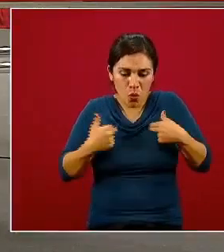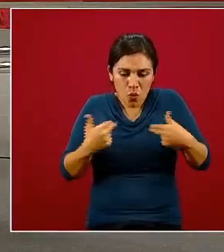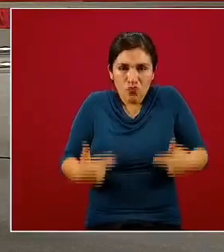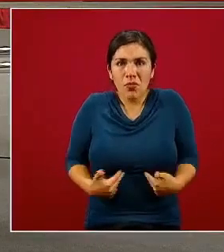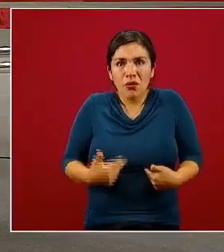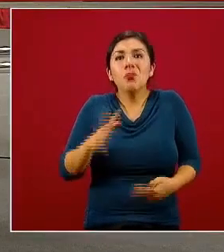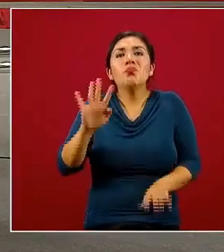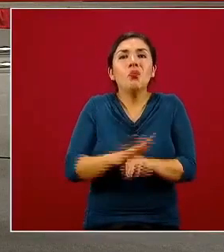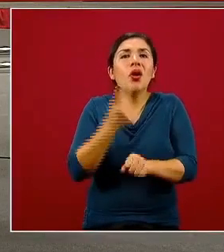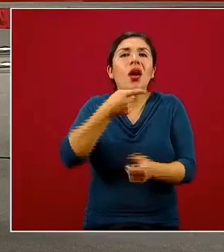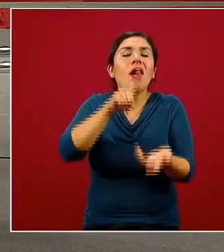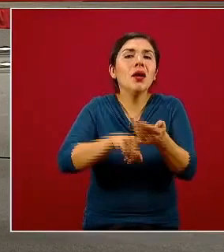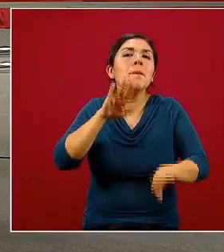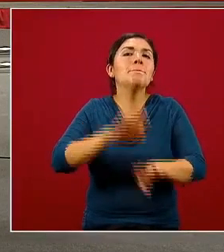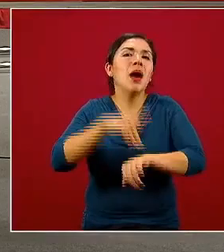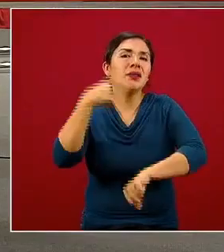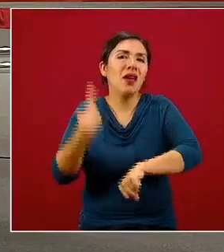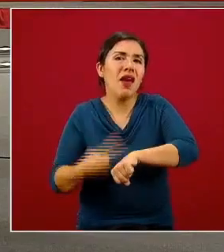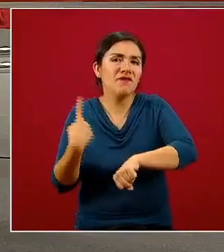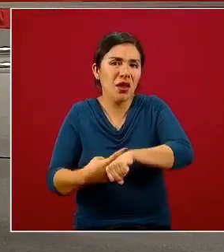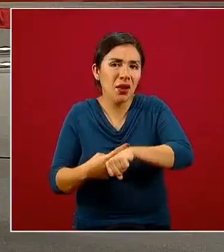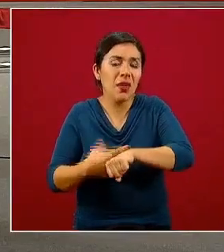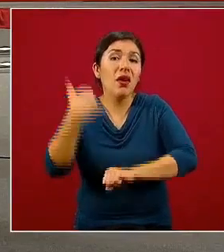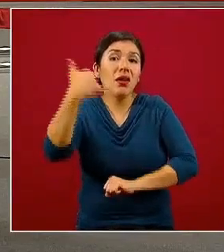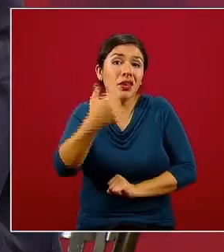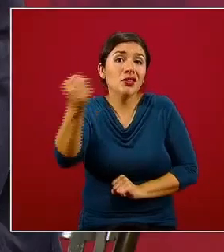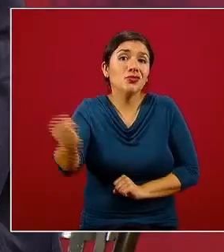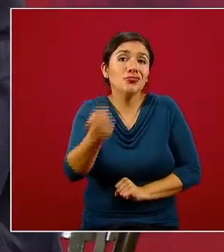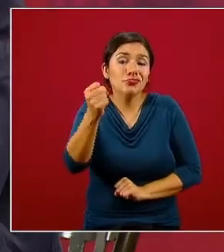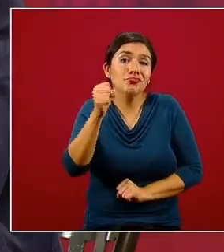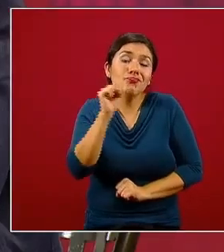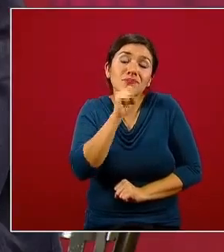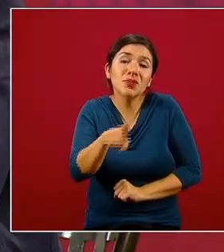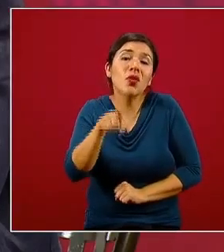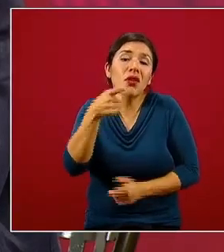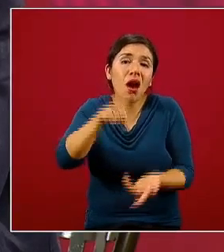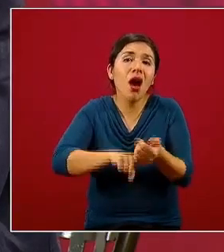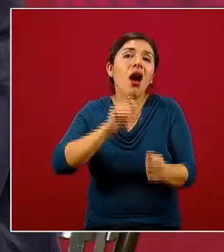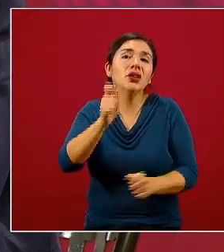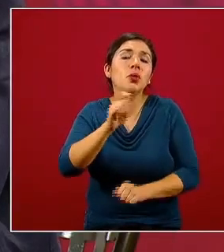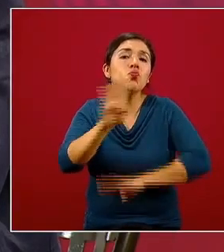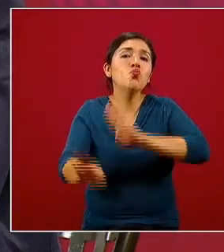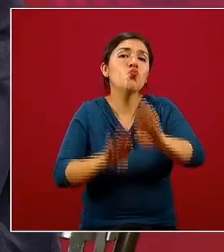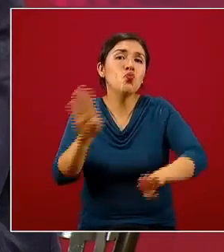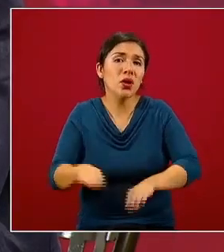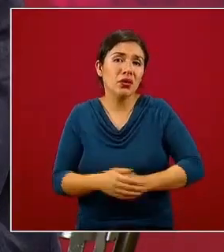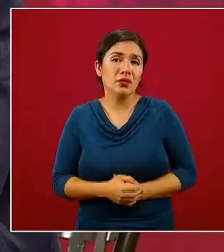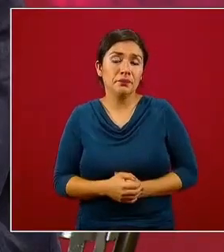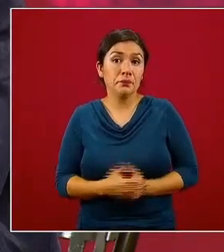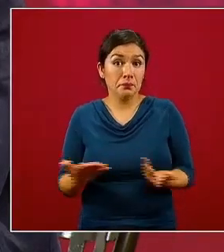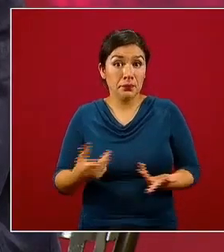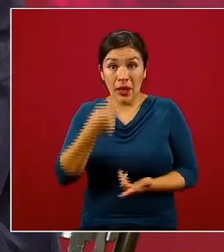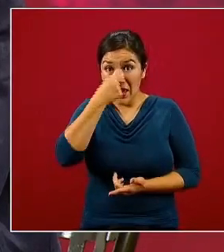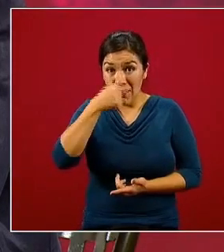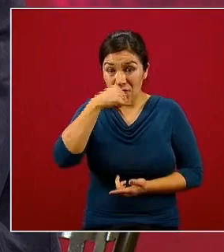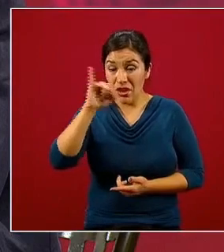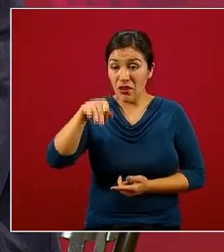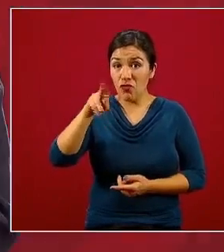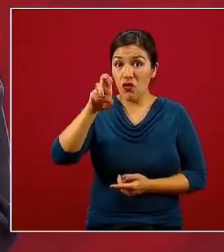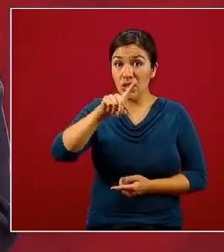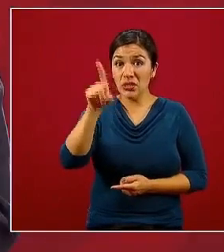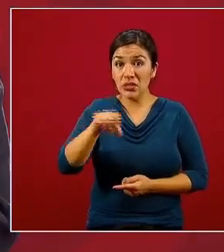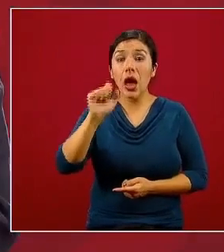porque obviamente va a implicar enfermedad y desafortunadamente va a implicar muerte. La influenza, por cierto, es una de las